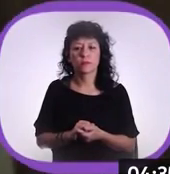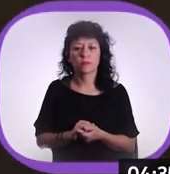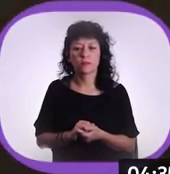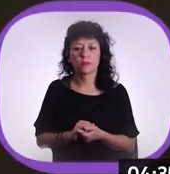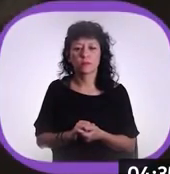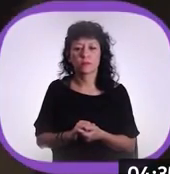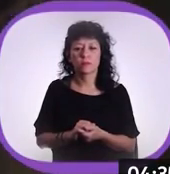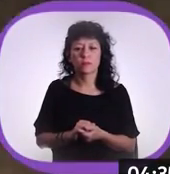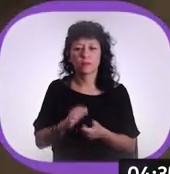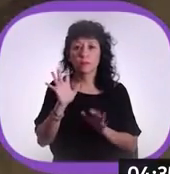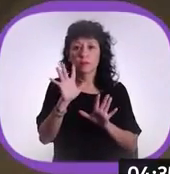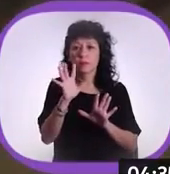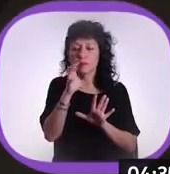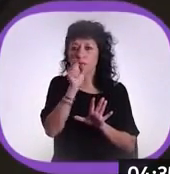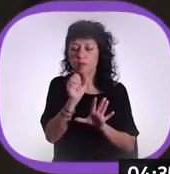¡Rápido, me resbalo!